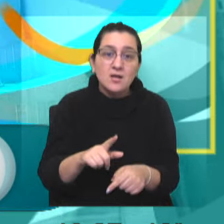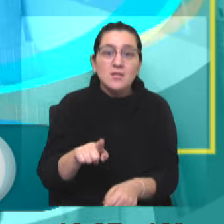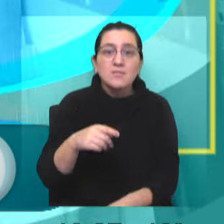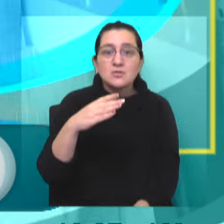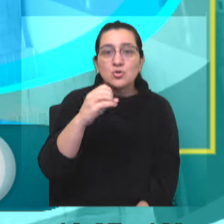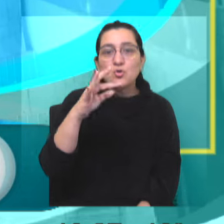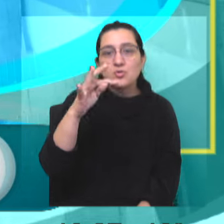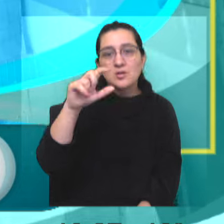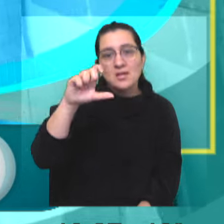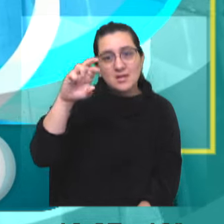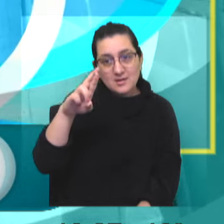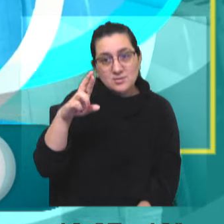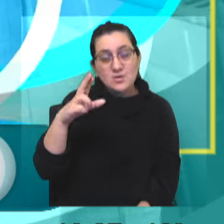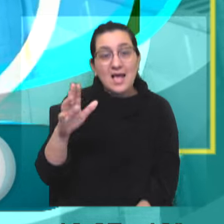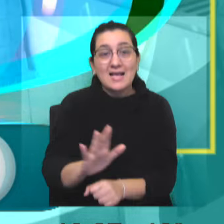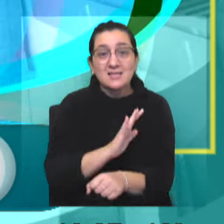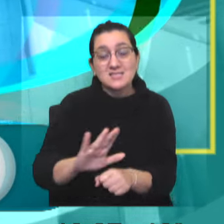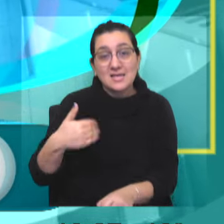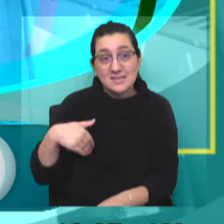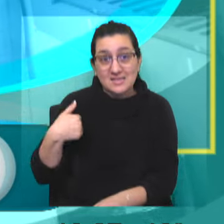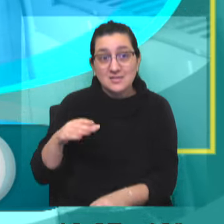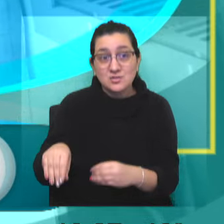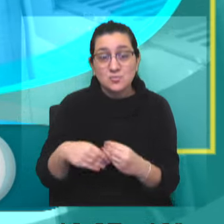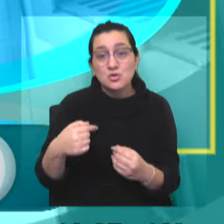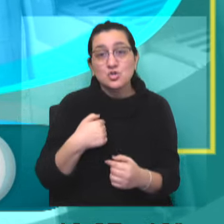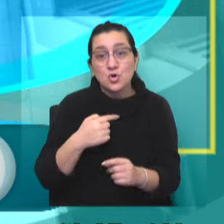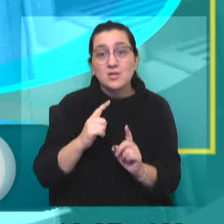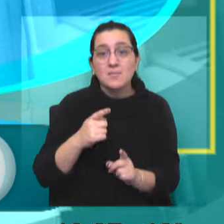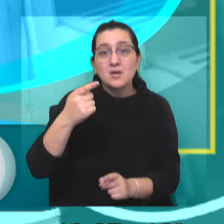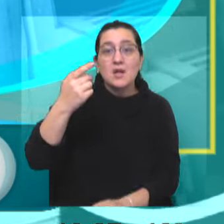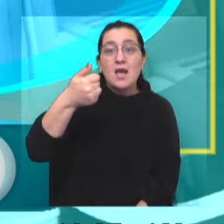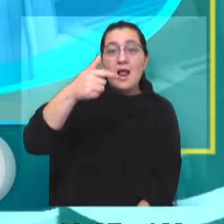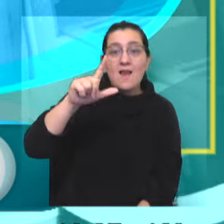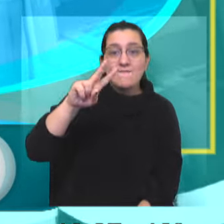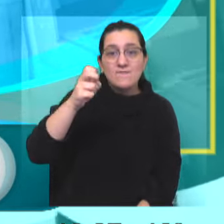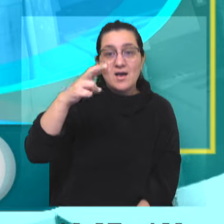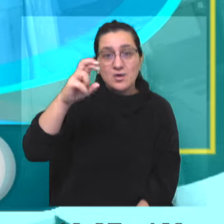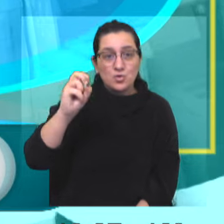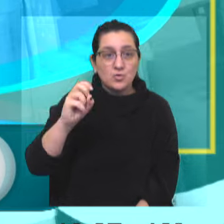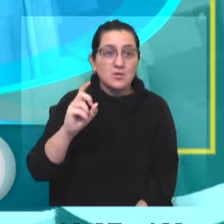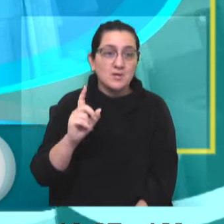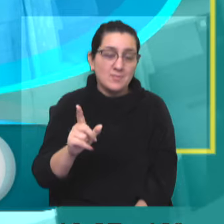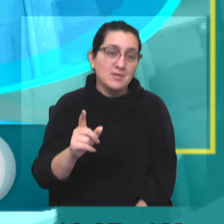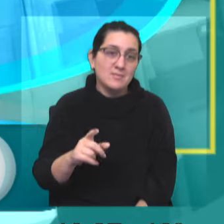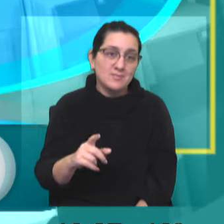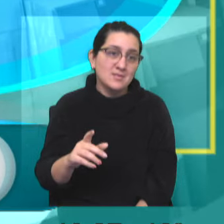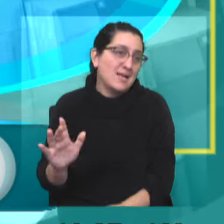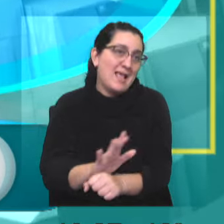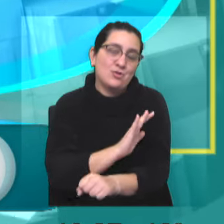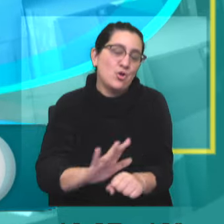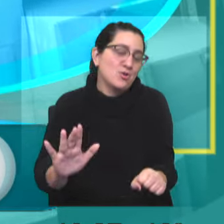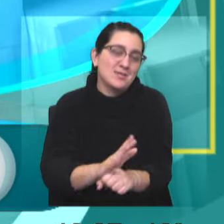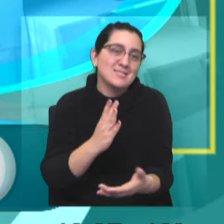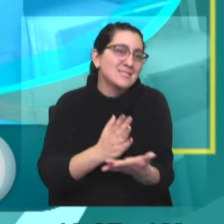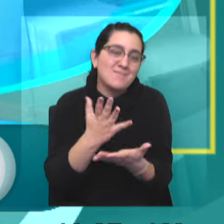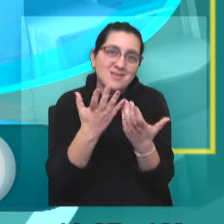actriz argentina, que se suma. Estoy yo, y está Álvaro Mandugón, que, bueno, ¿verdad? Es el actor que uno siempre quiere